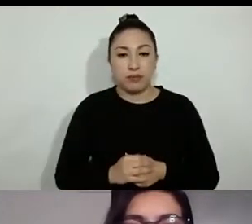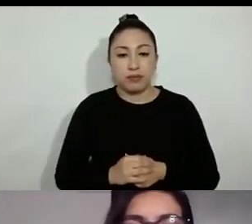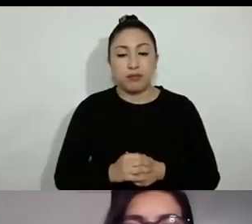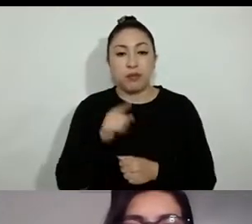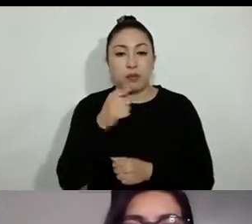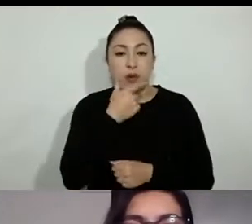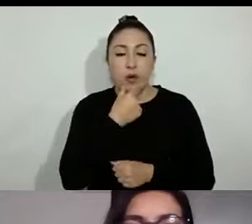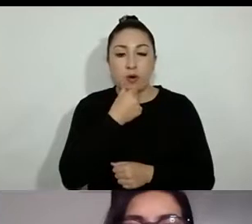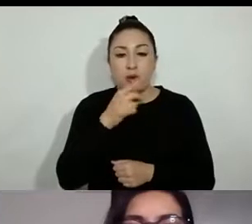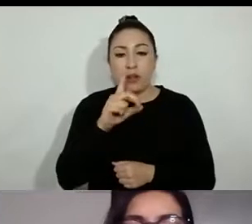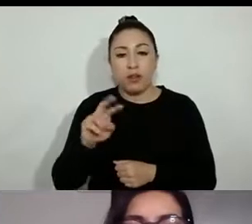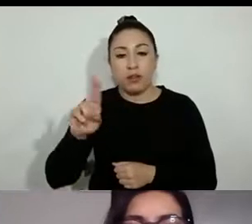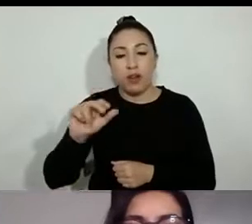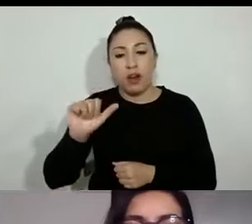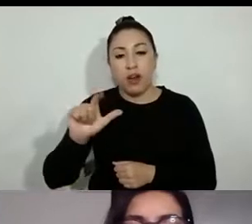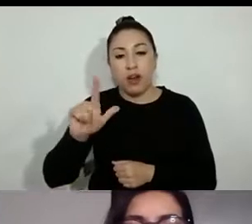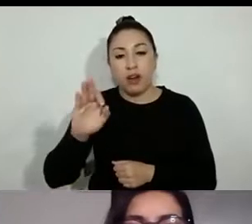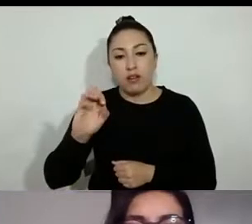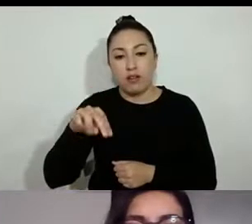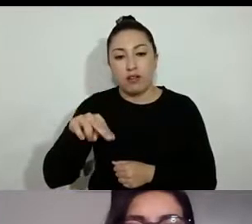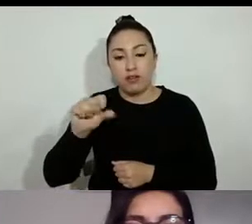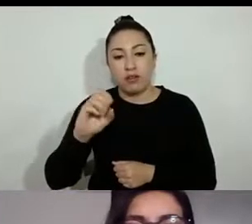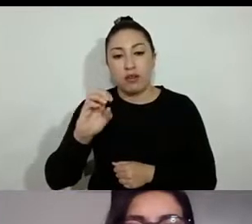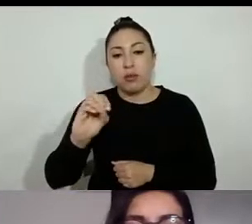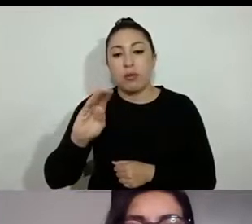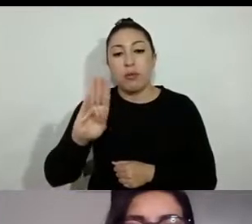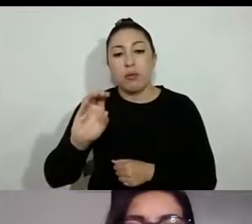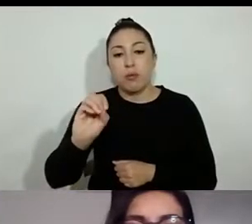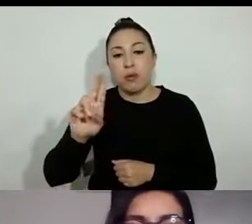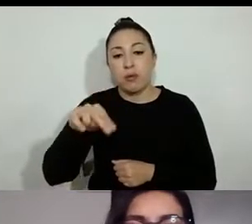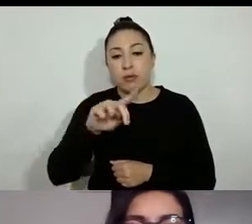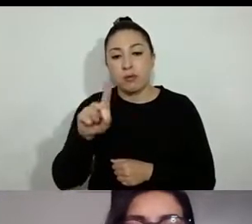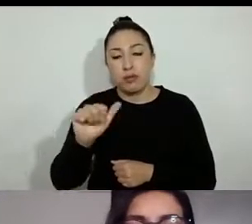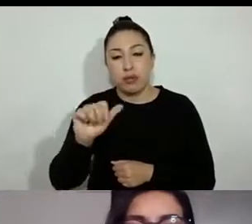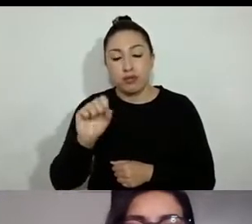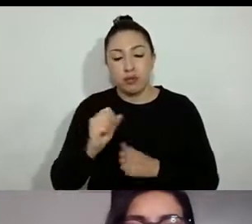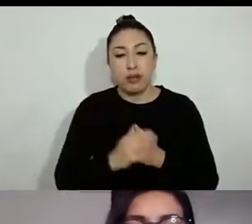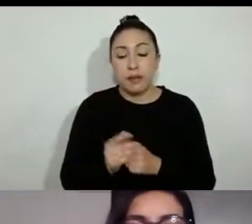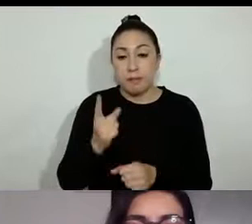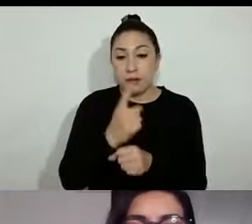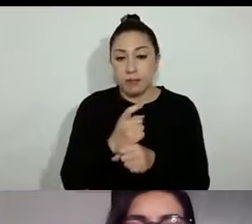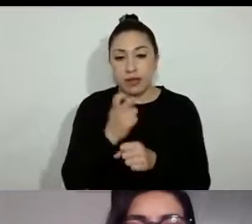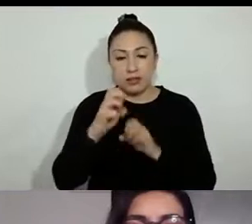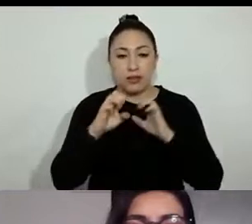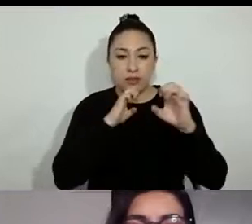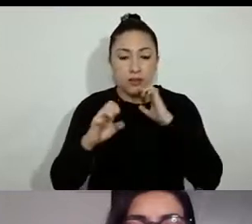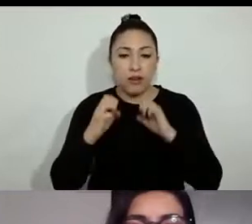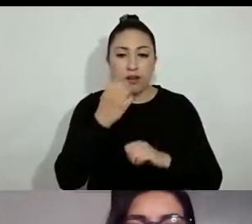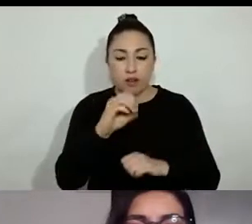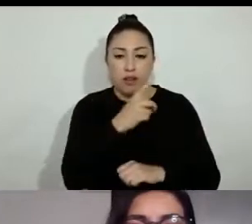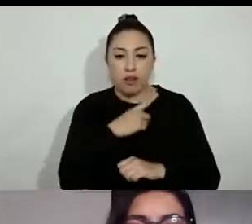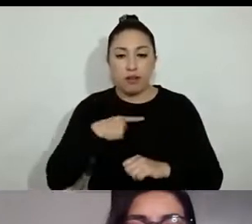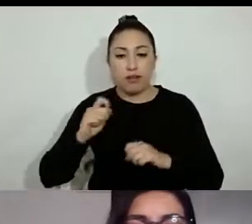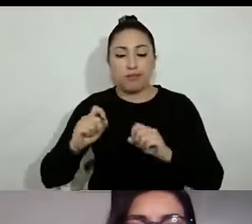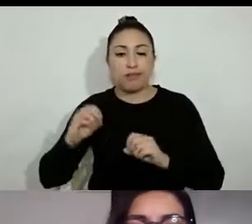José Alfonso Bouzas Ortiz. Primero, la entrevista será pública y se transmitirá en vivo